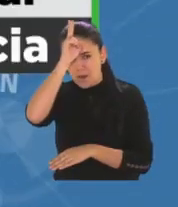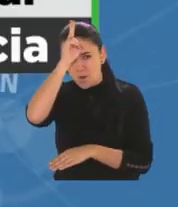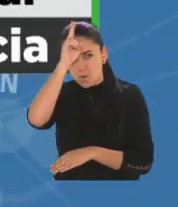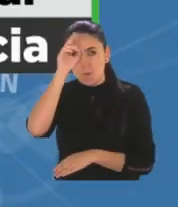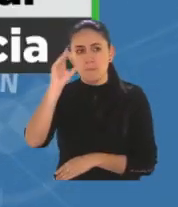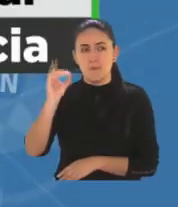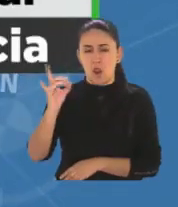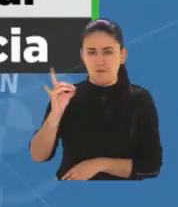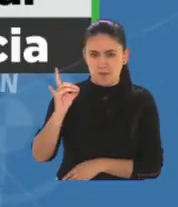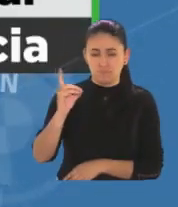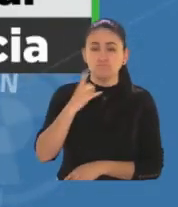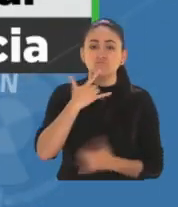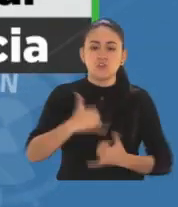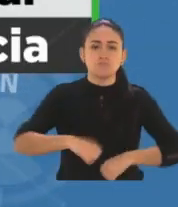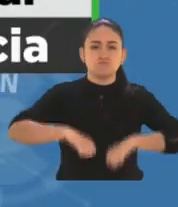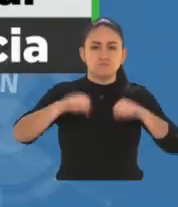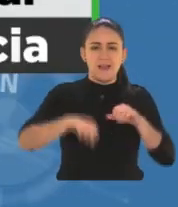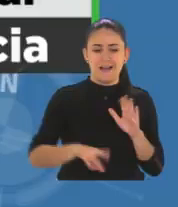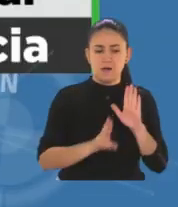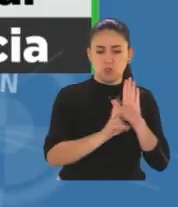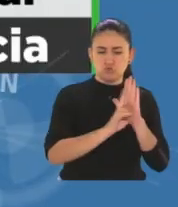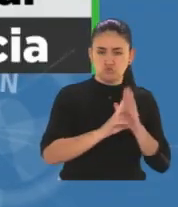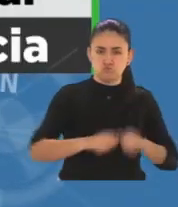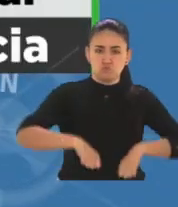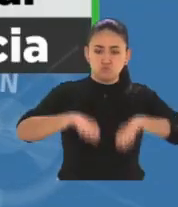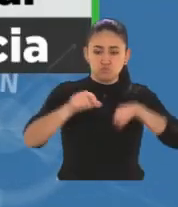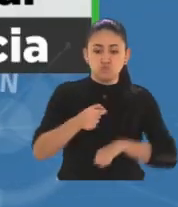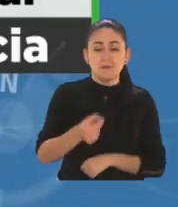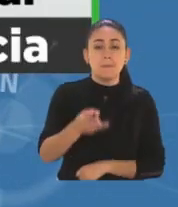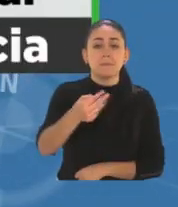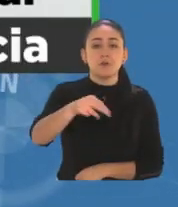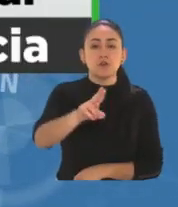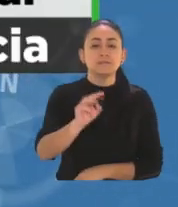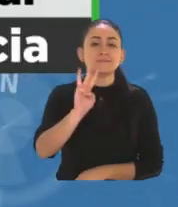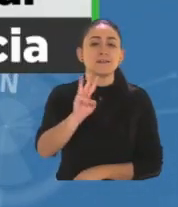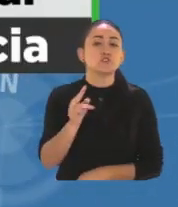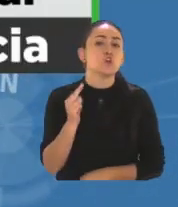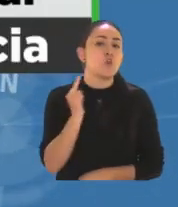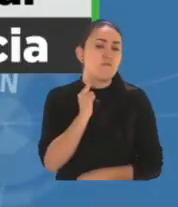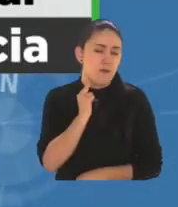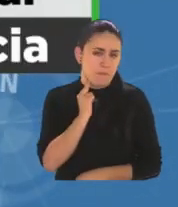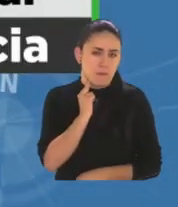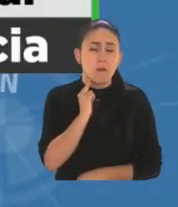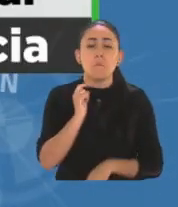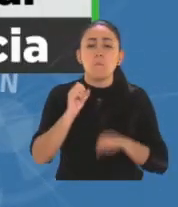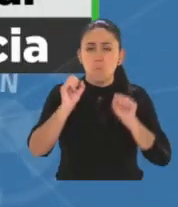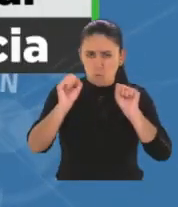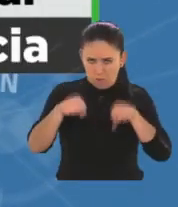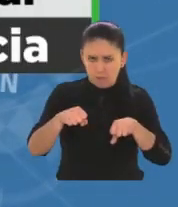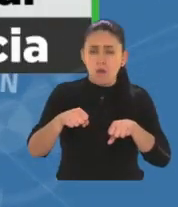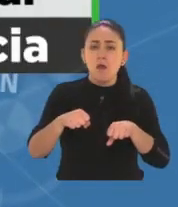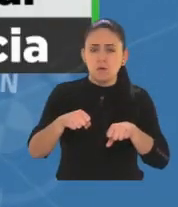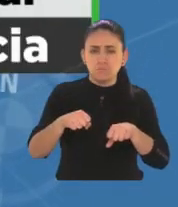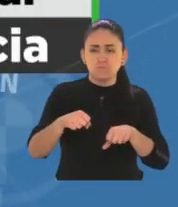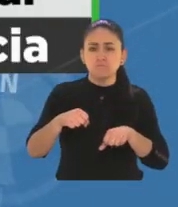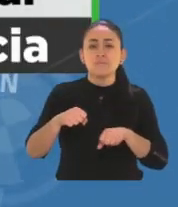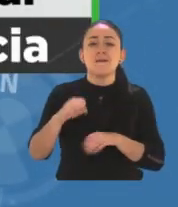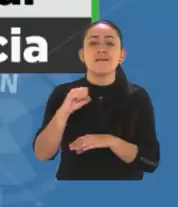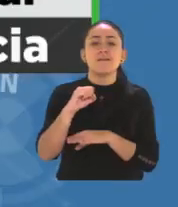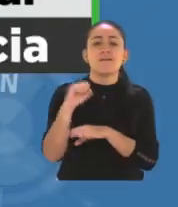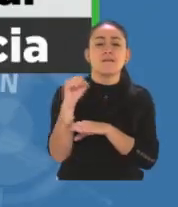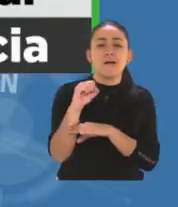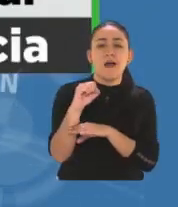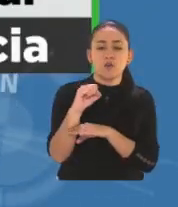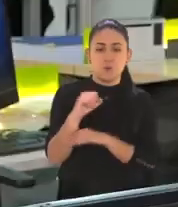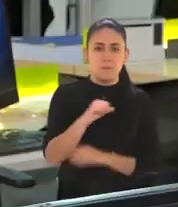fue aprobado una resolución para que a partir de este miércoles 3 de noviembre se autorice el ingreso la permanencia y la salida temporal de los vehículos de